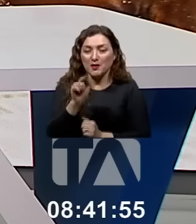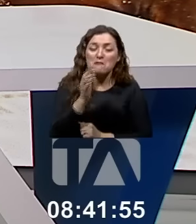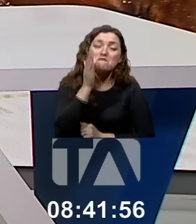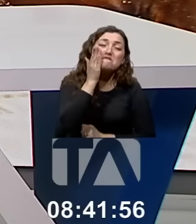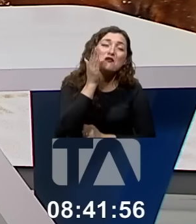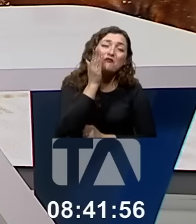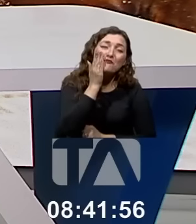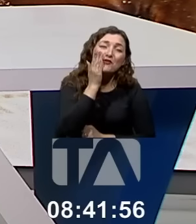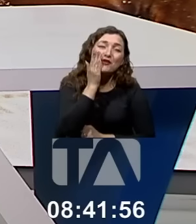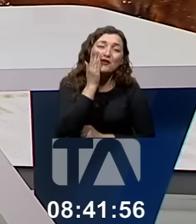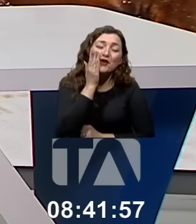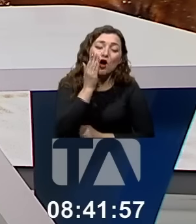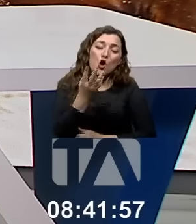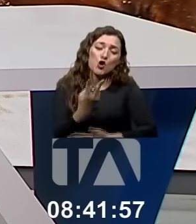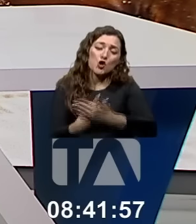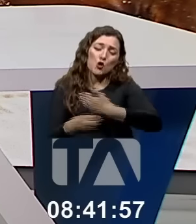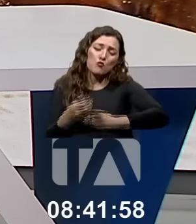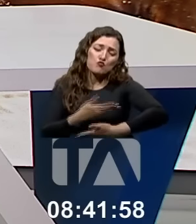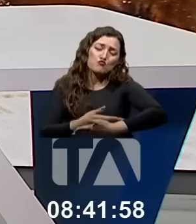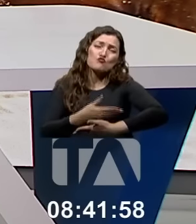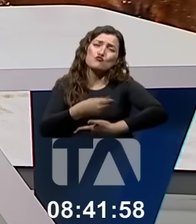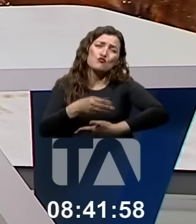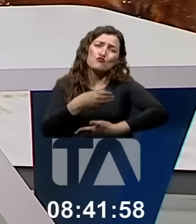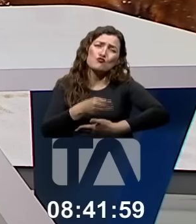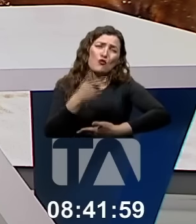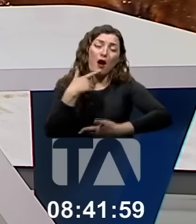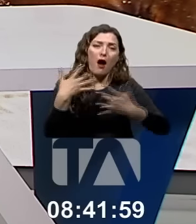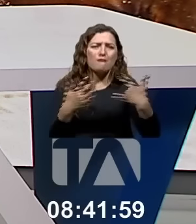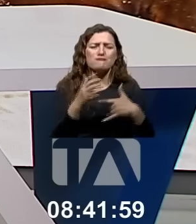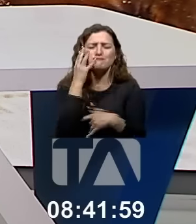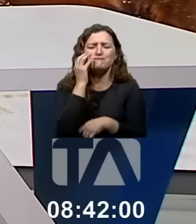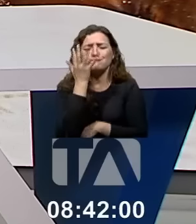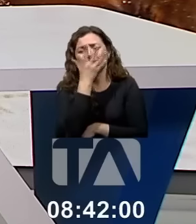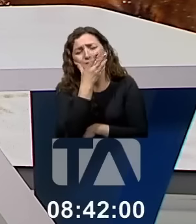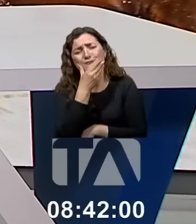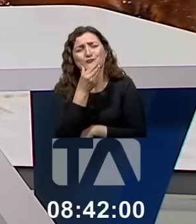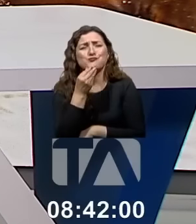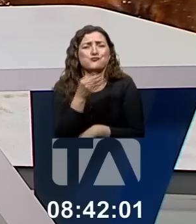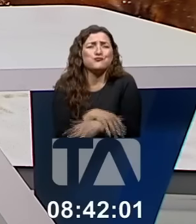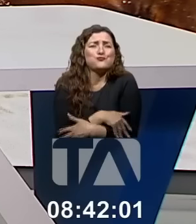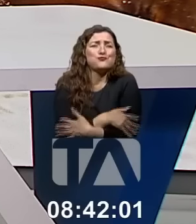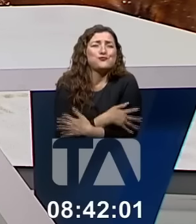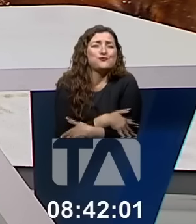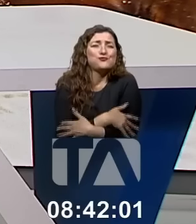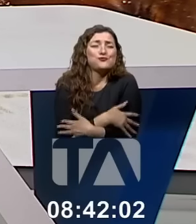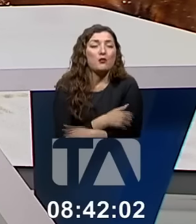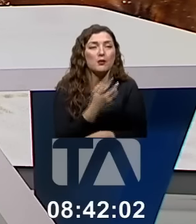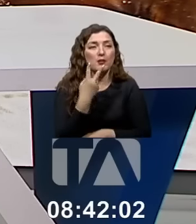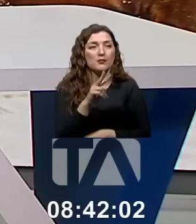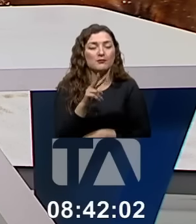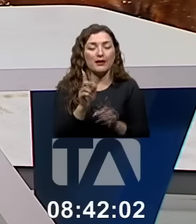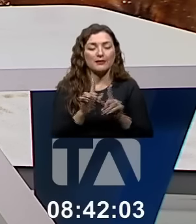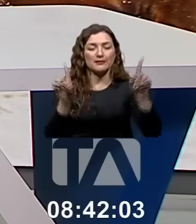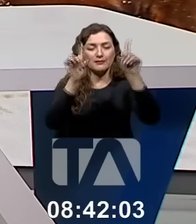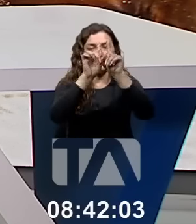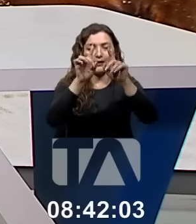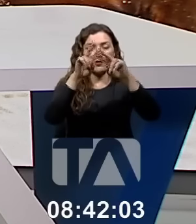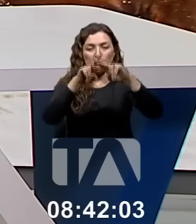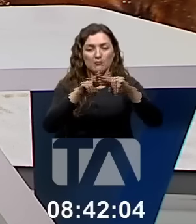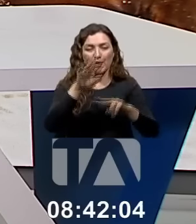marino amamantando a su bebé. Fue de esas experiencias más lindas y entiendo que ahora, estaba revisando unas cifras, que